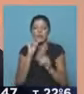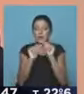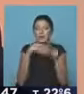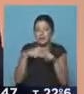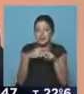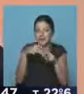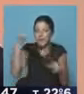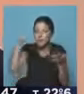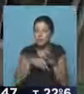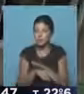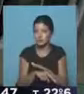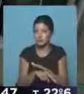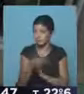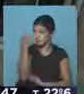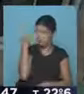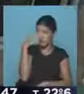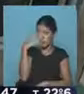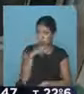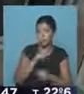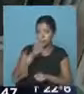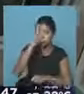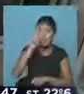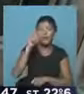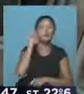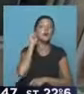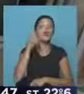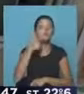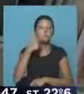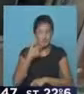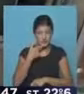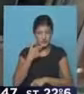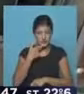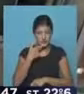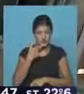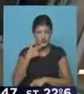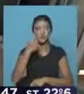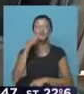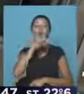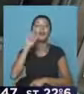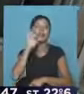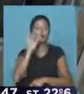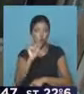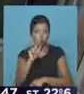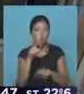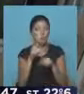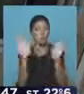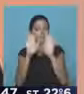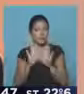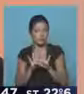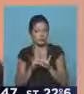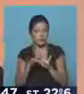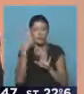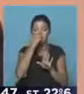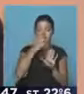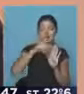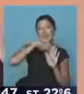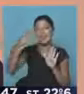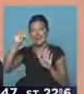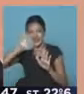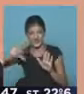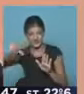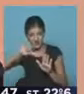técnica. Este último misil se hizo con combustible sólido, que tiene una preparación mucho más rápida que el líquido, y además